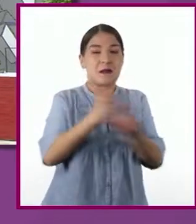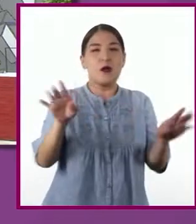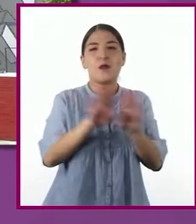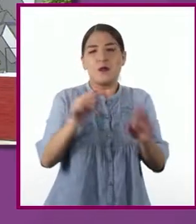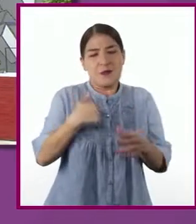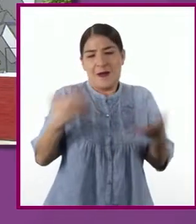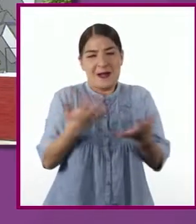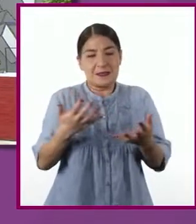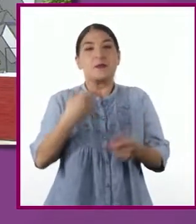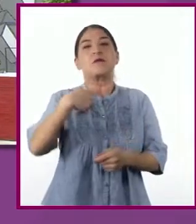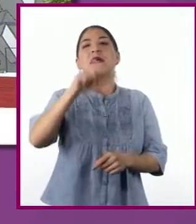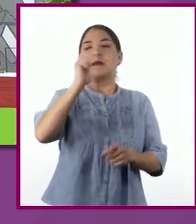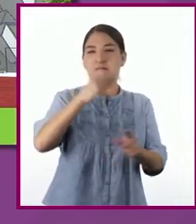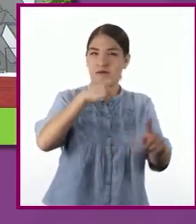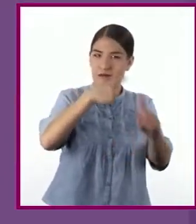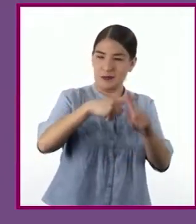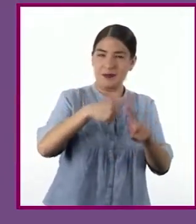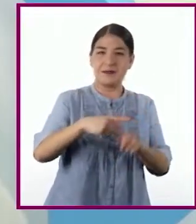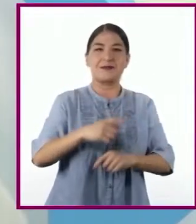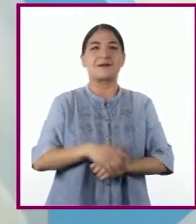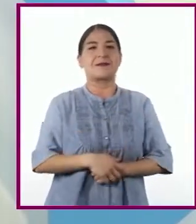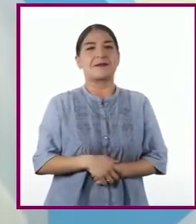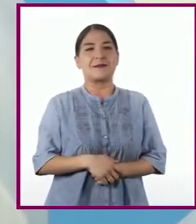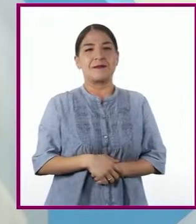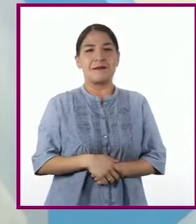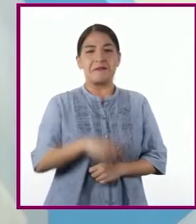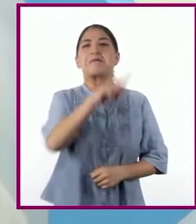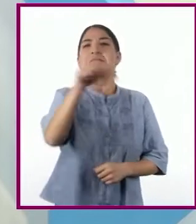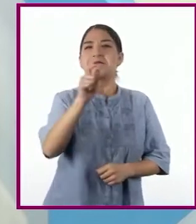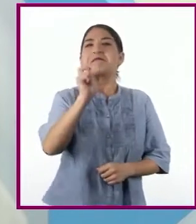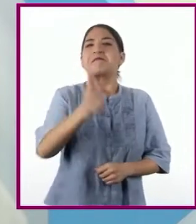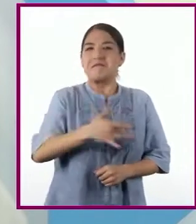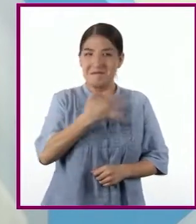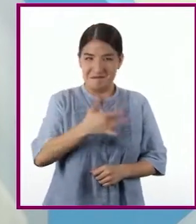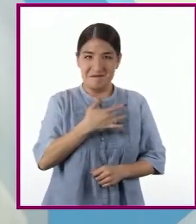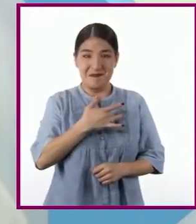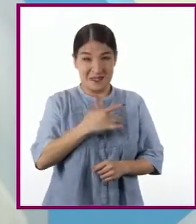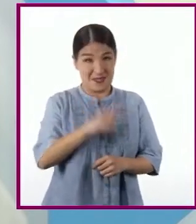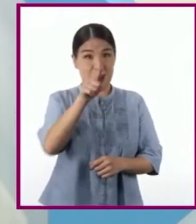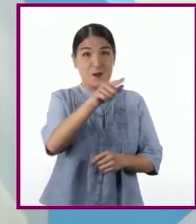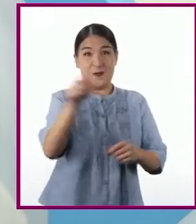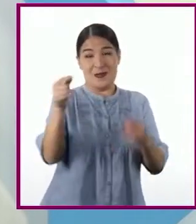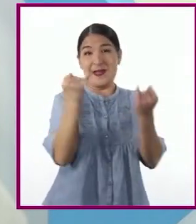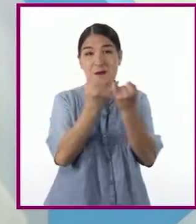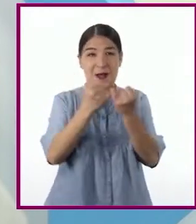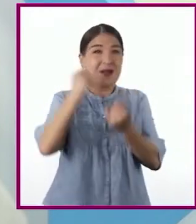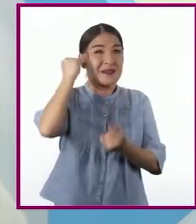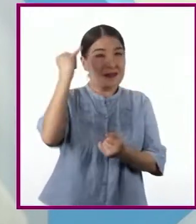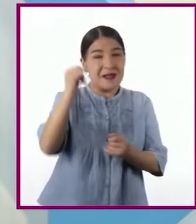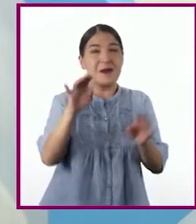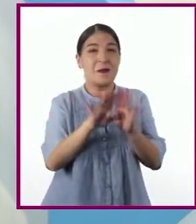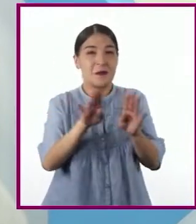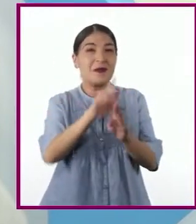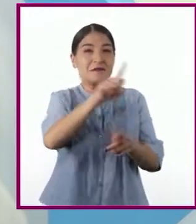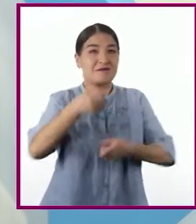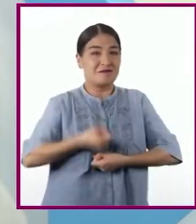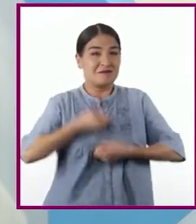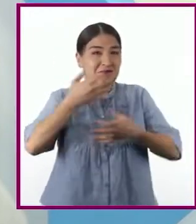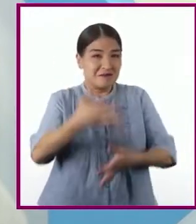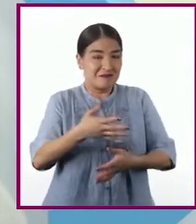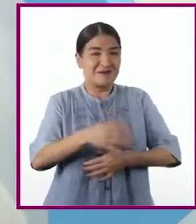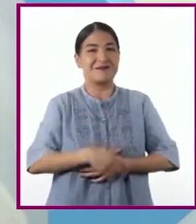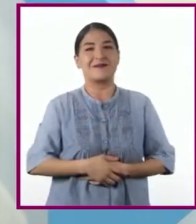lo que quiera, pero positivamente. ¿Qué les pareció? ¿Coincide con lo que las y los estudiantes expresaron?